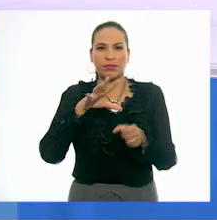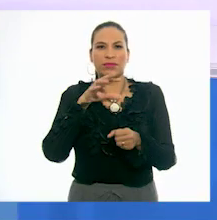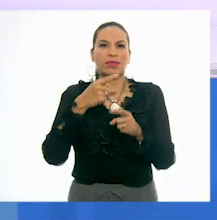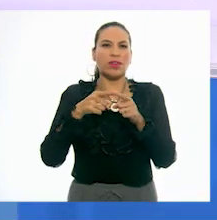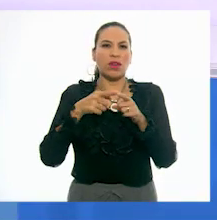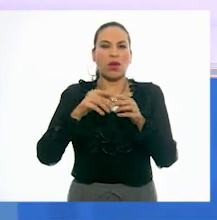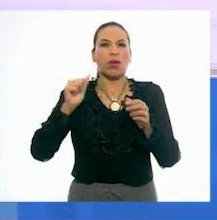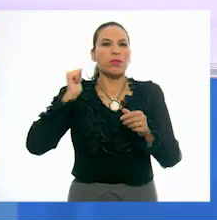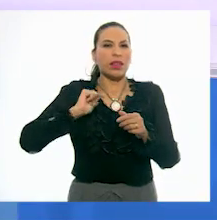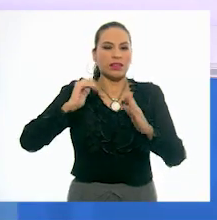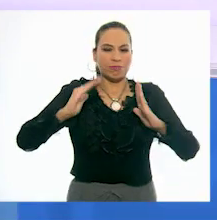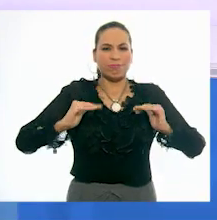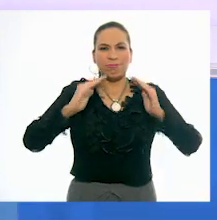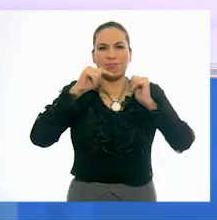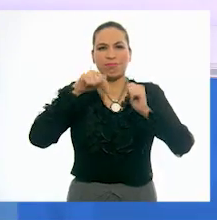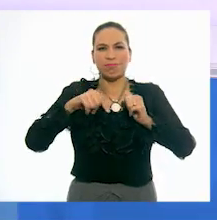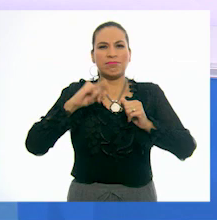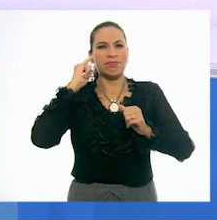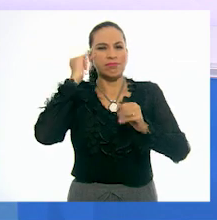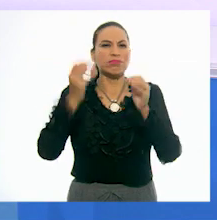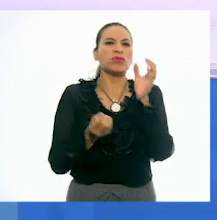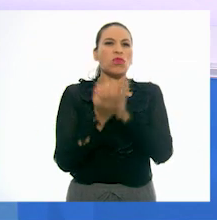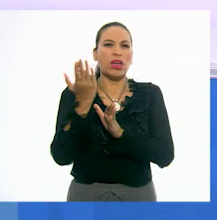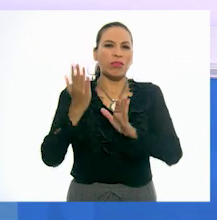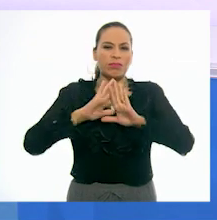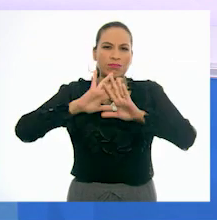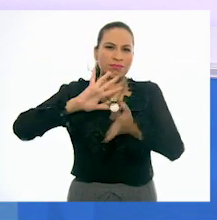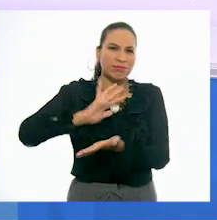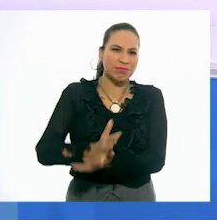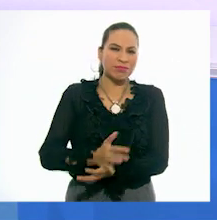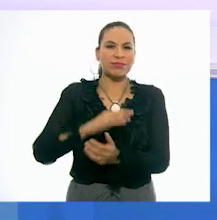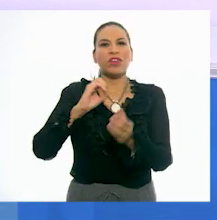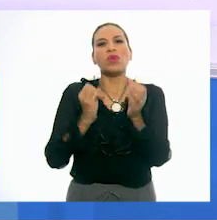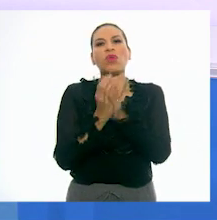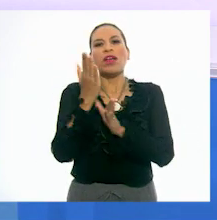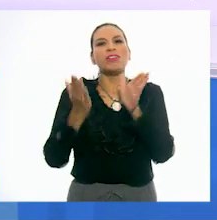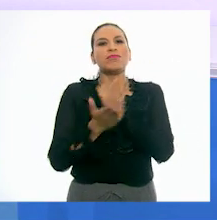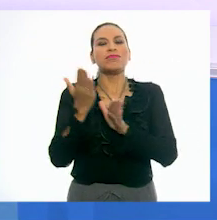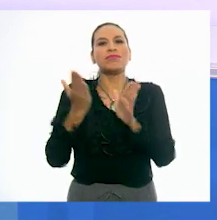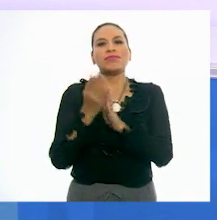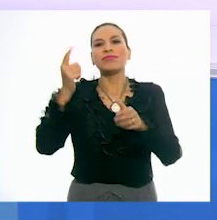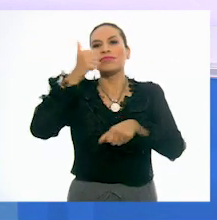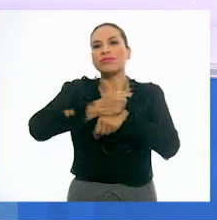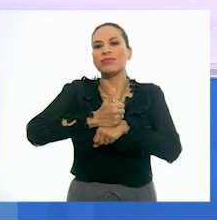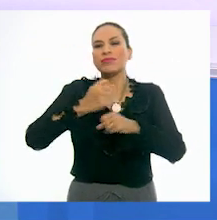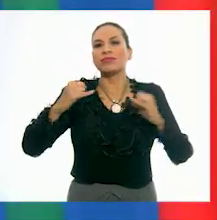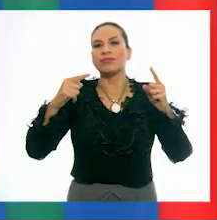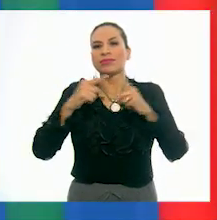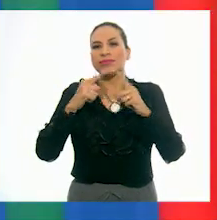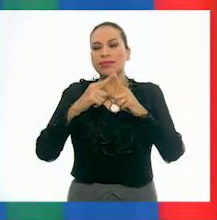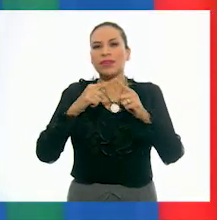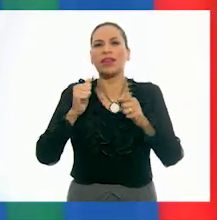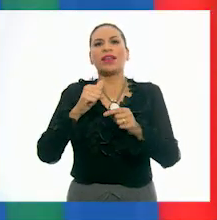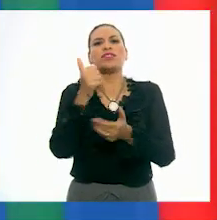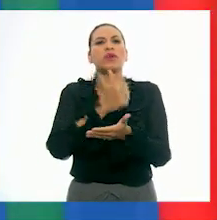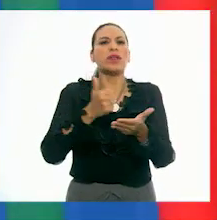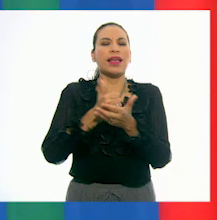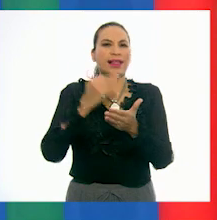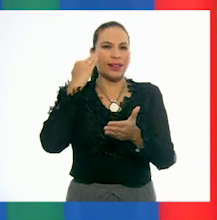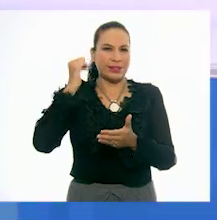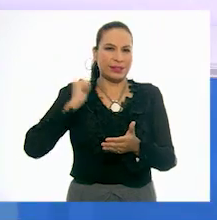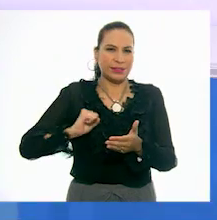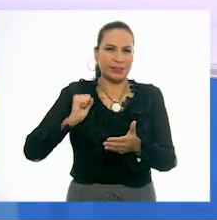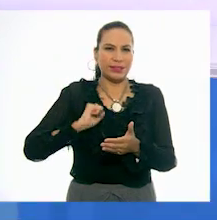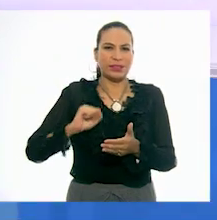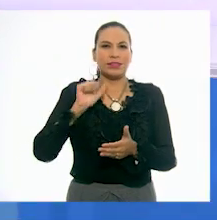los templos indígenas se levantaron nuevas construcciones como iglesias y se fundaron ciudades durante el siglo XVI, como